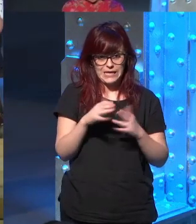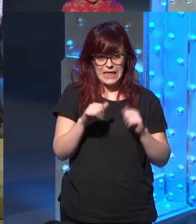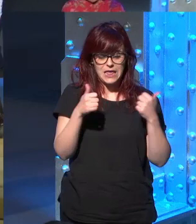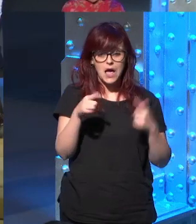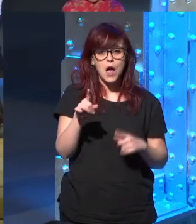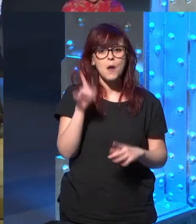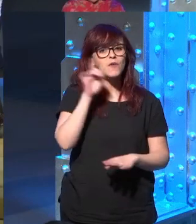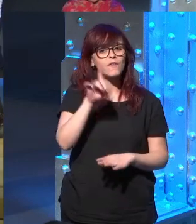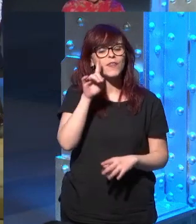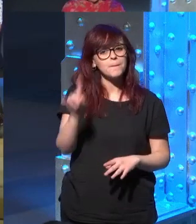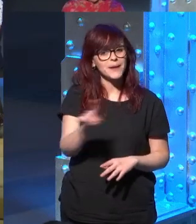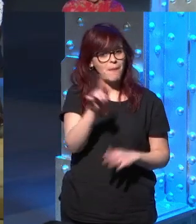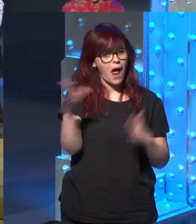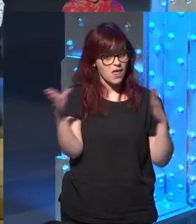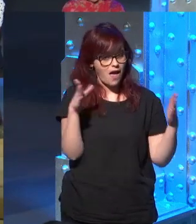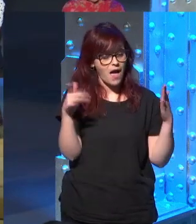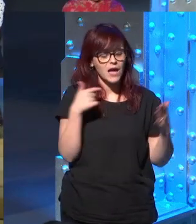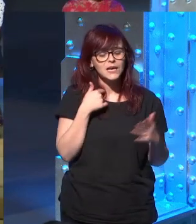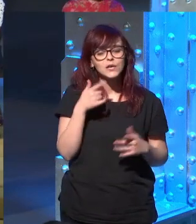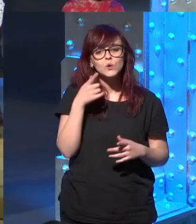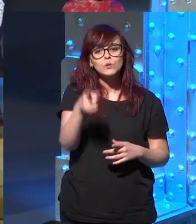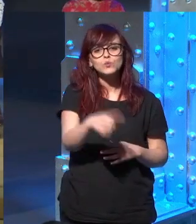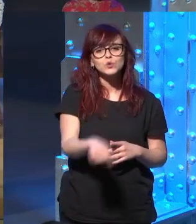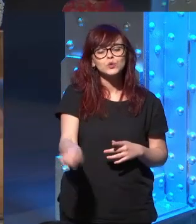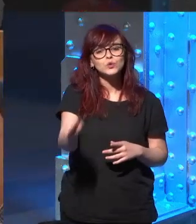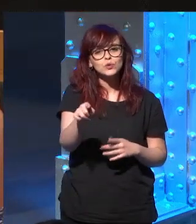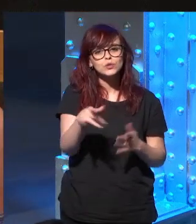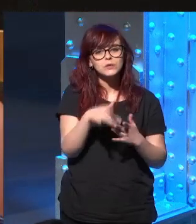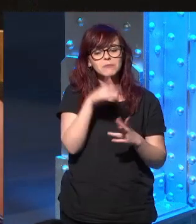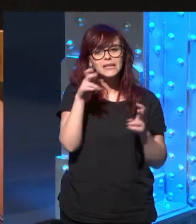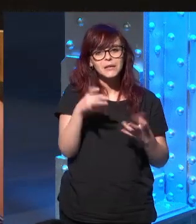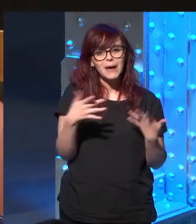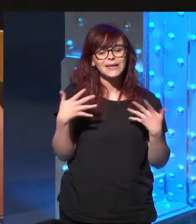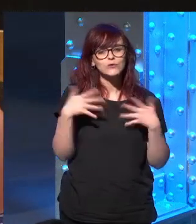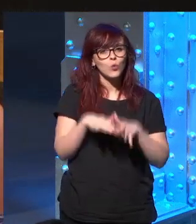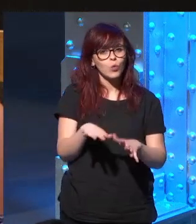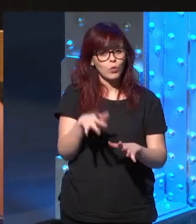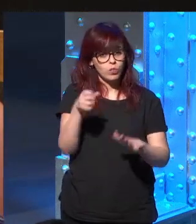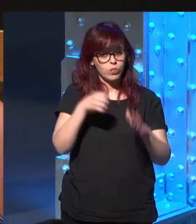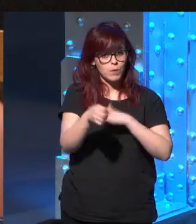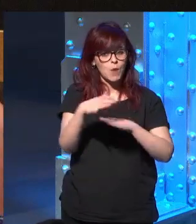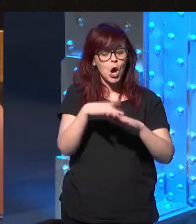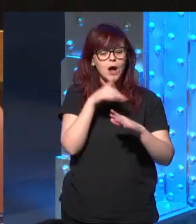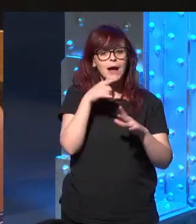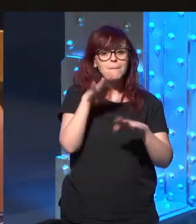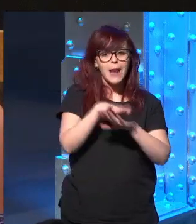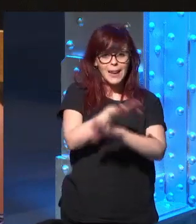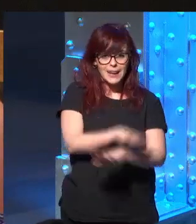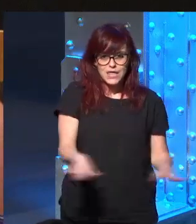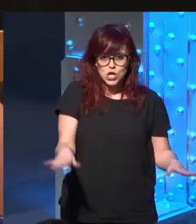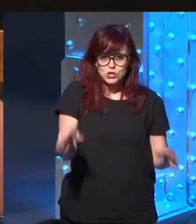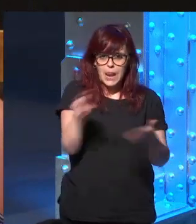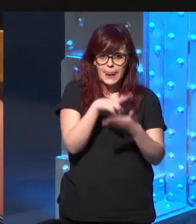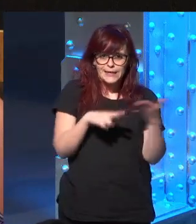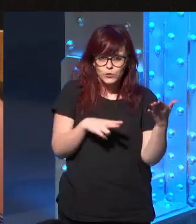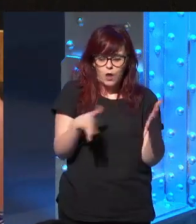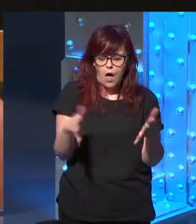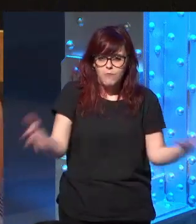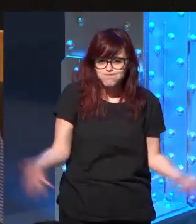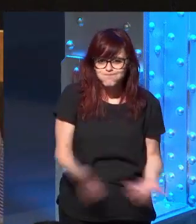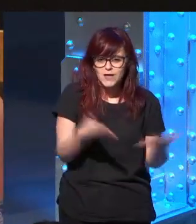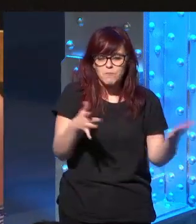me llama mucho la atención es cómo plantearíais vosotros la introducción de los niños a la lectura, pero para que se apasionen por ellas, para que de